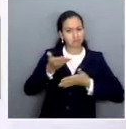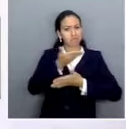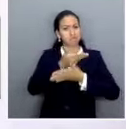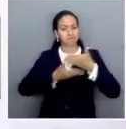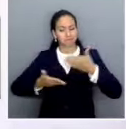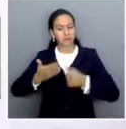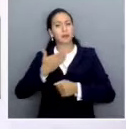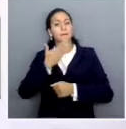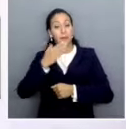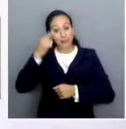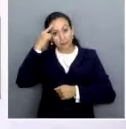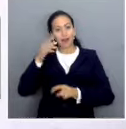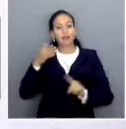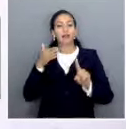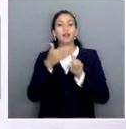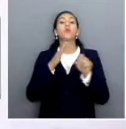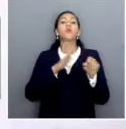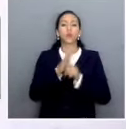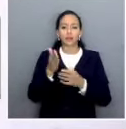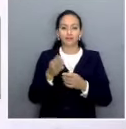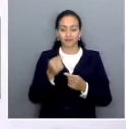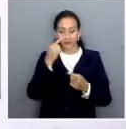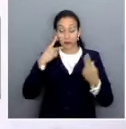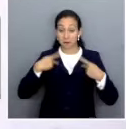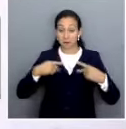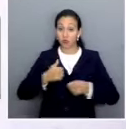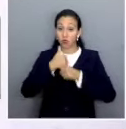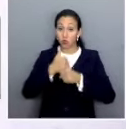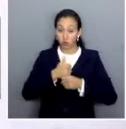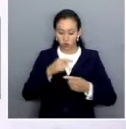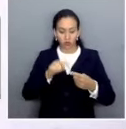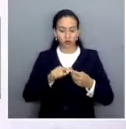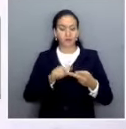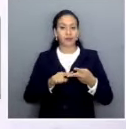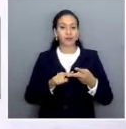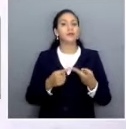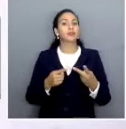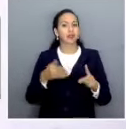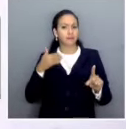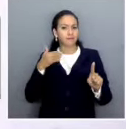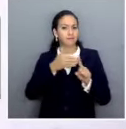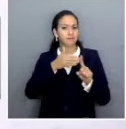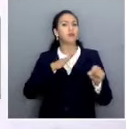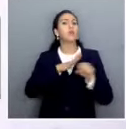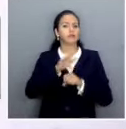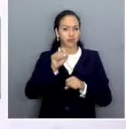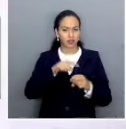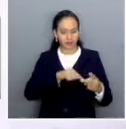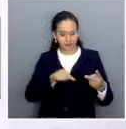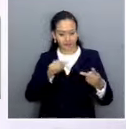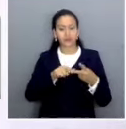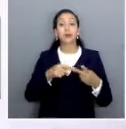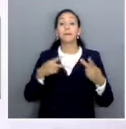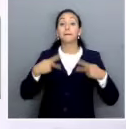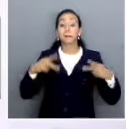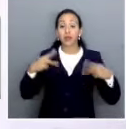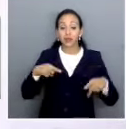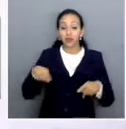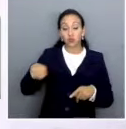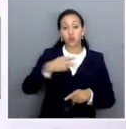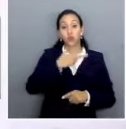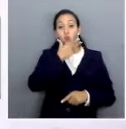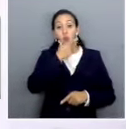necesidades de las víctimas. Un diálogo que se centre en las necesidades de las y los